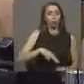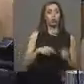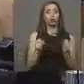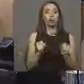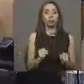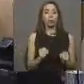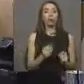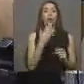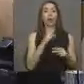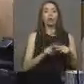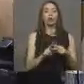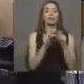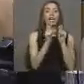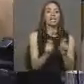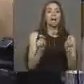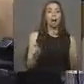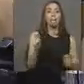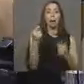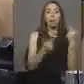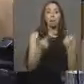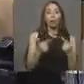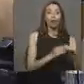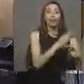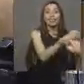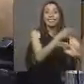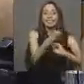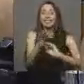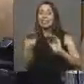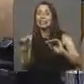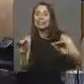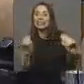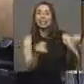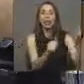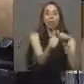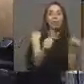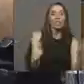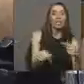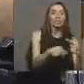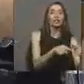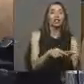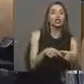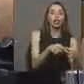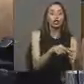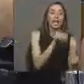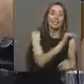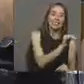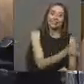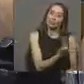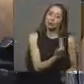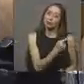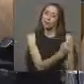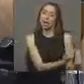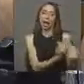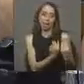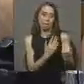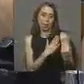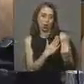en las campañas de poder incentivar a nuestros dirigentes sociales para que nos apoyen,